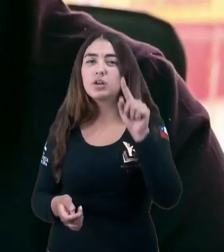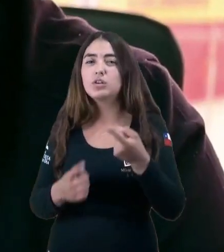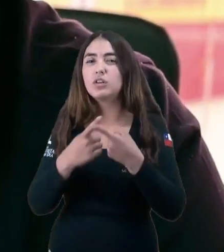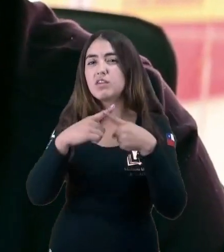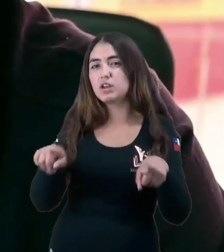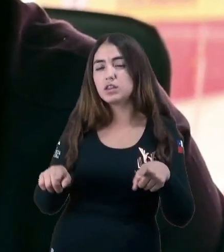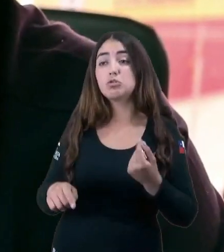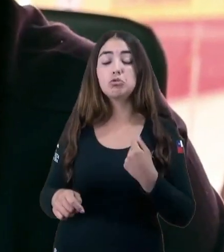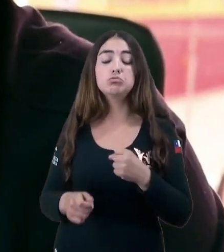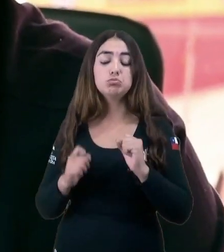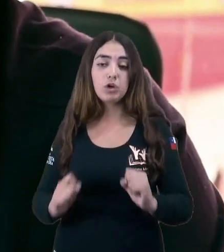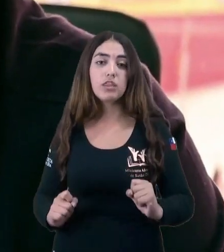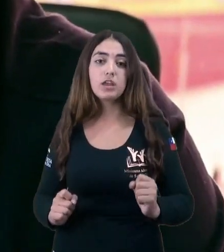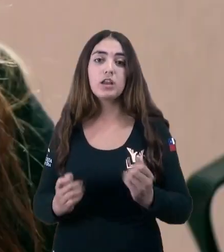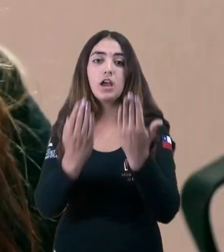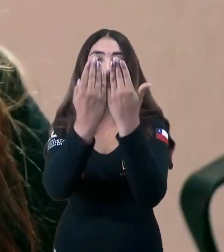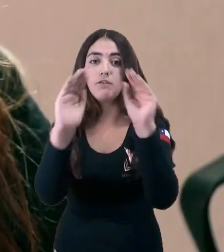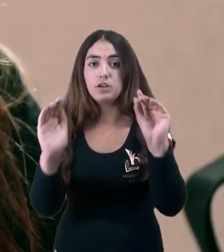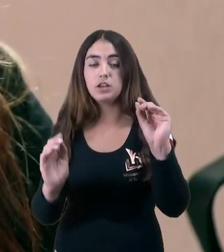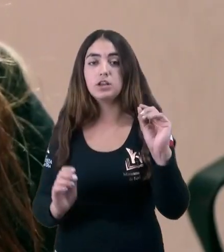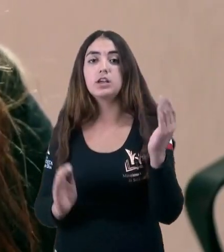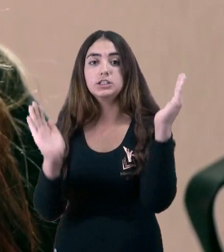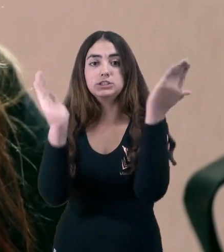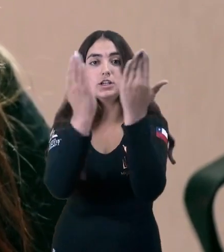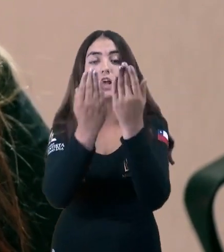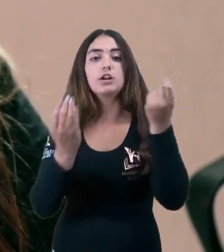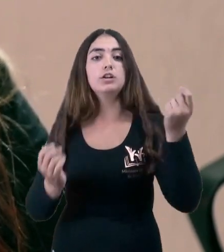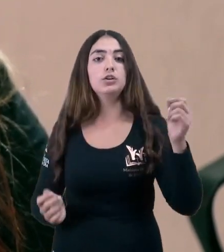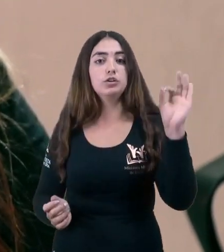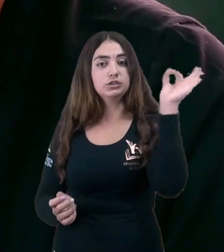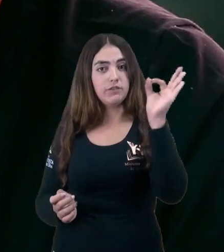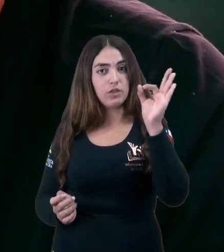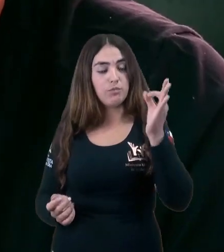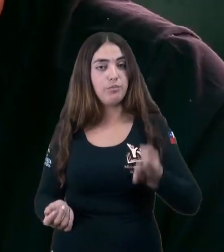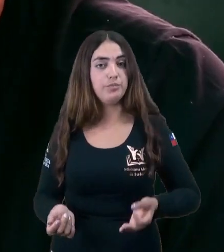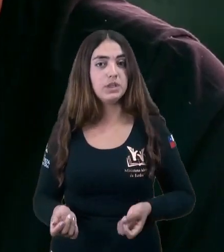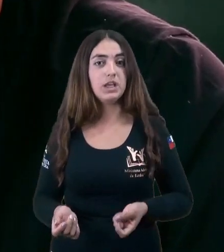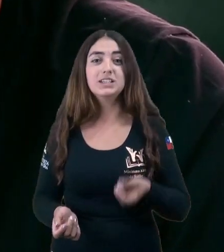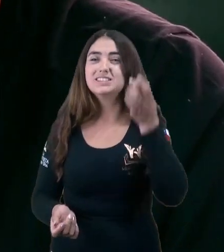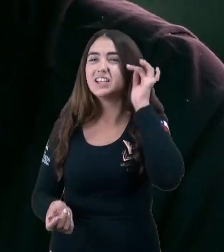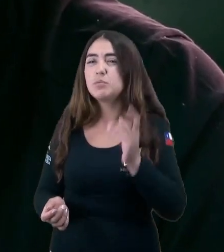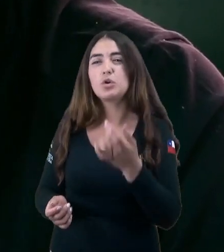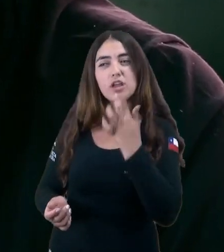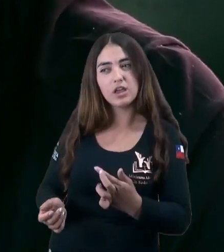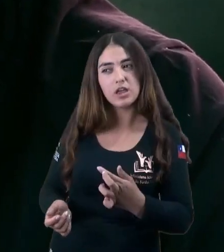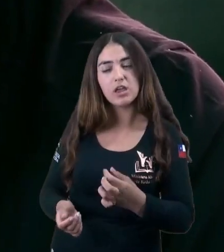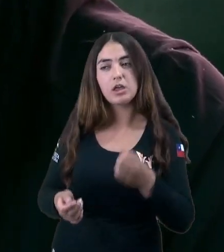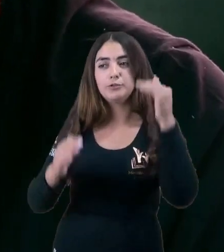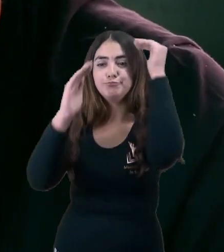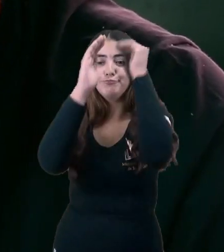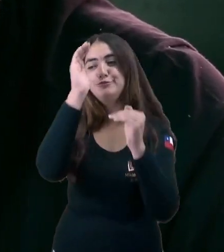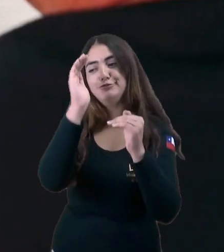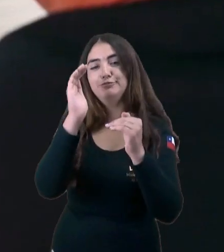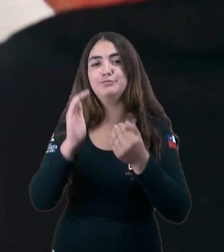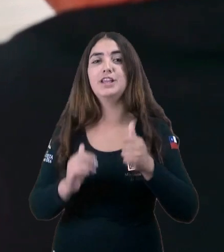diferente. Voy a autorizar el funcionamiento de su tienda con la libertad de cerrar los sábados. ¿Saben por qué? Porque ustedes van a